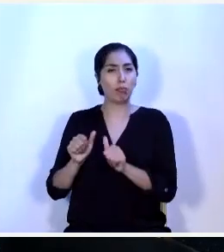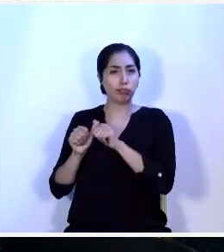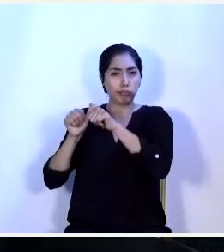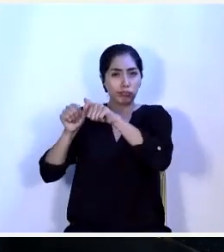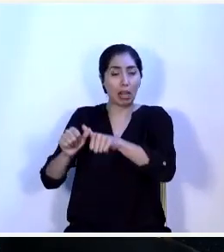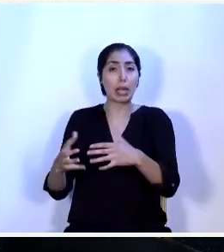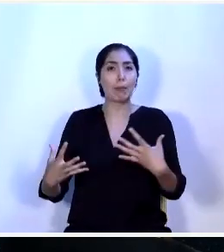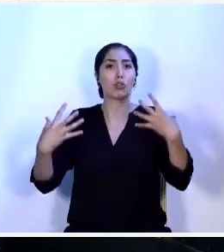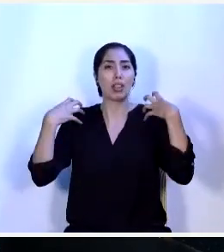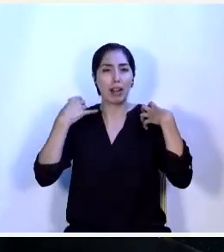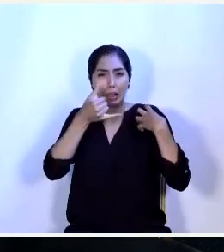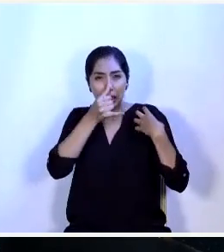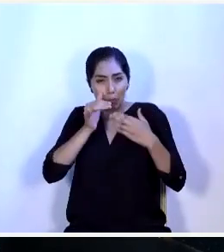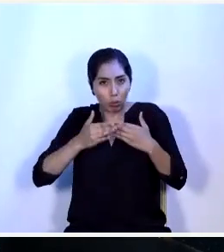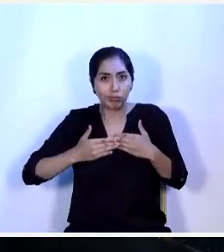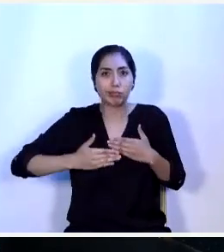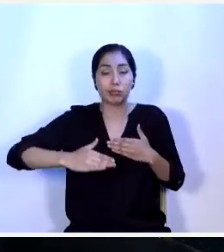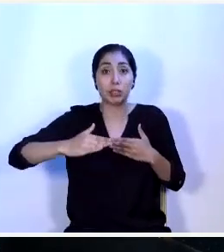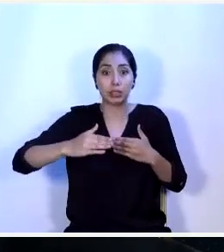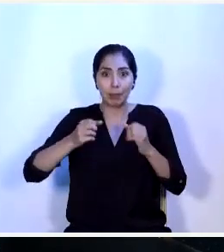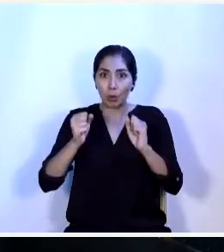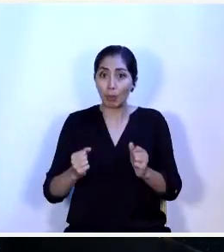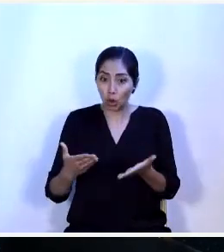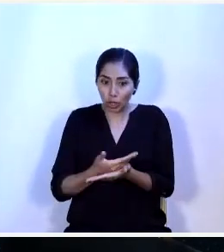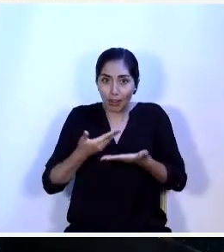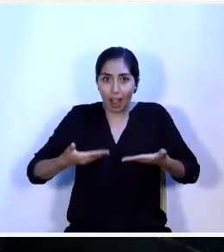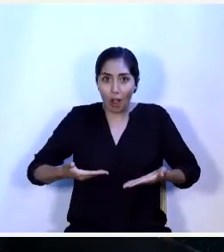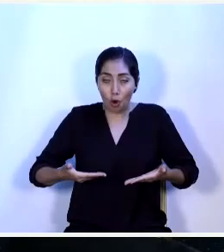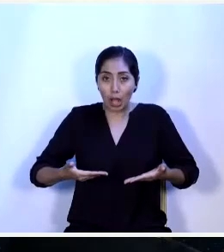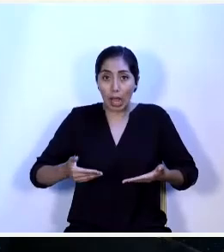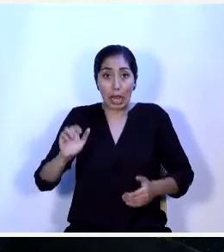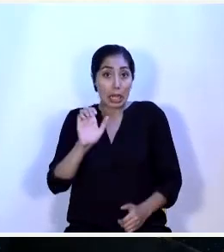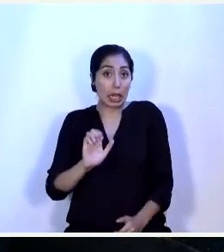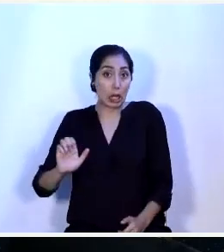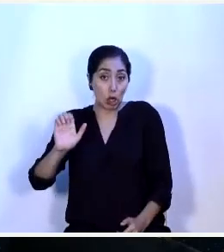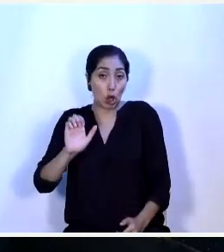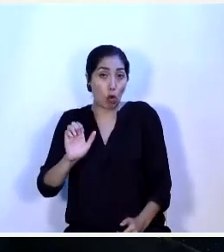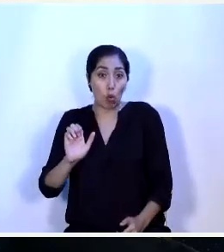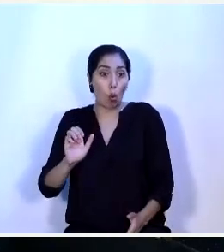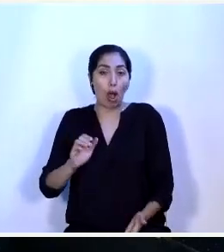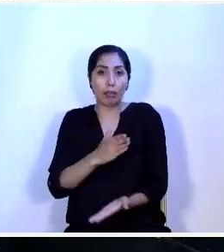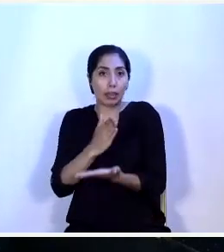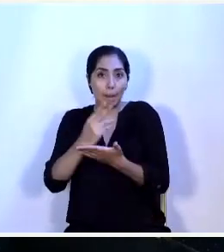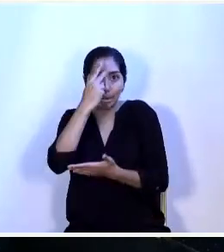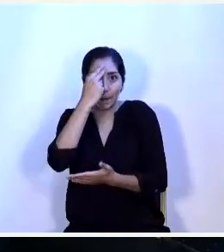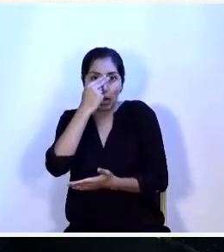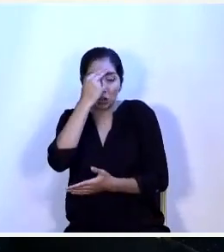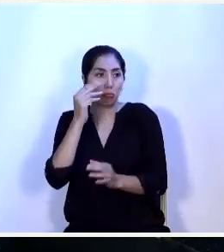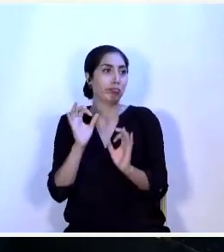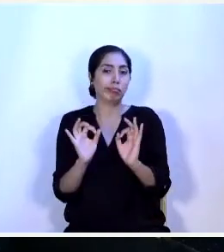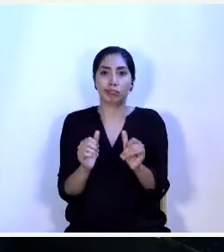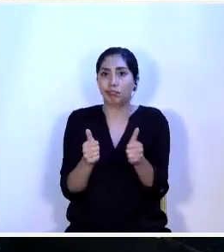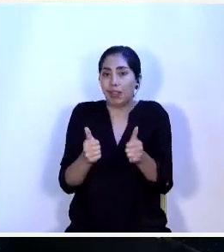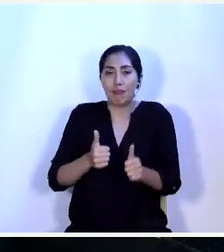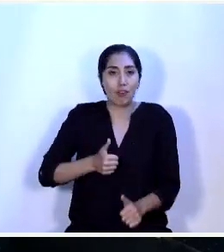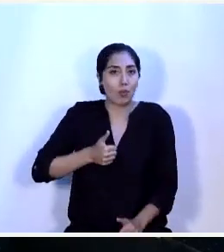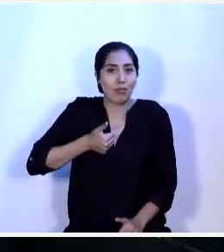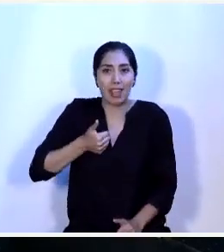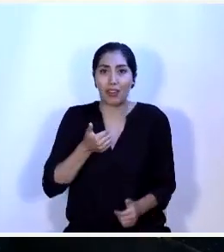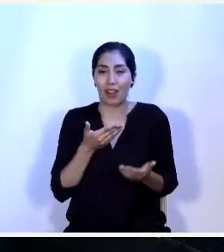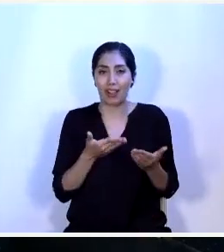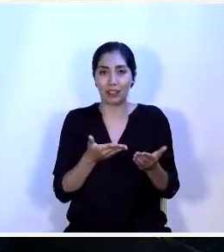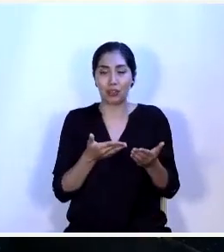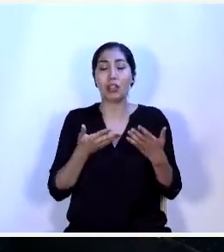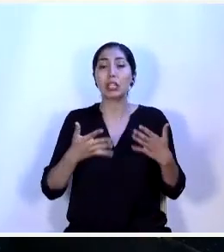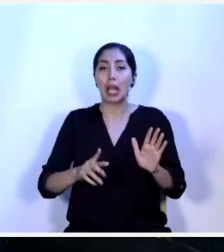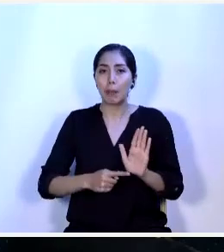en el tiempo. Y si eso somos capaces de lograrlo ahora, en estos meses que restan de enero y los primeros de marzo, bienvenido sea. Estamos disponibles a aquello. Le hemos